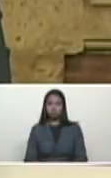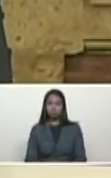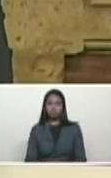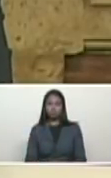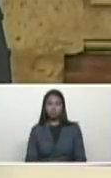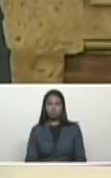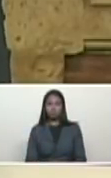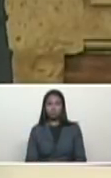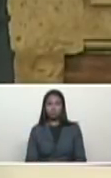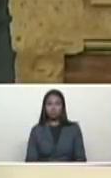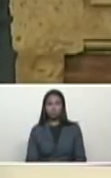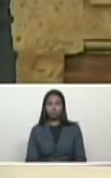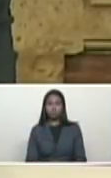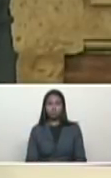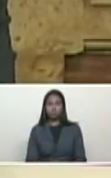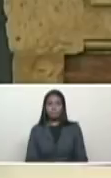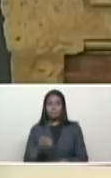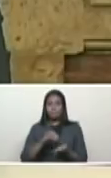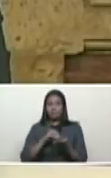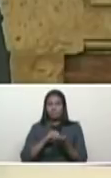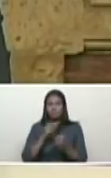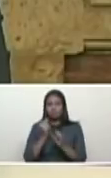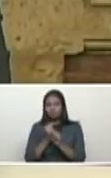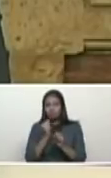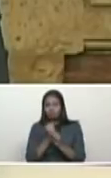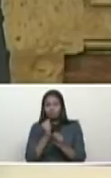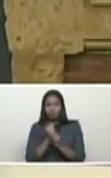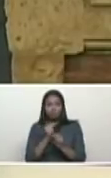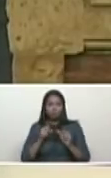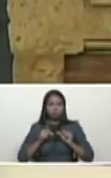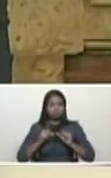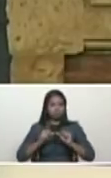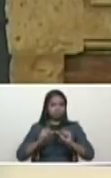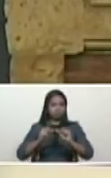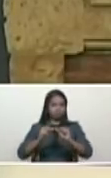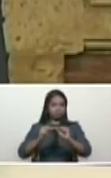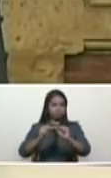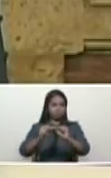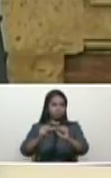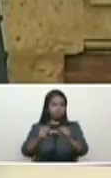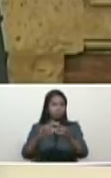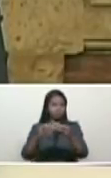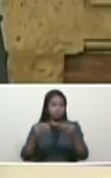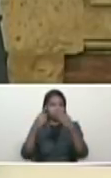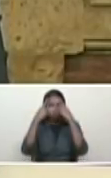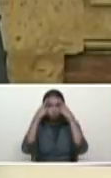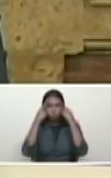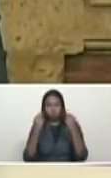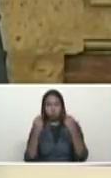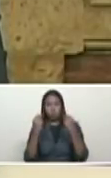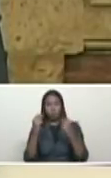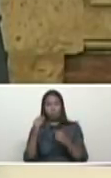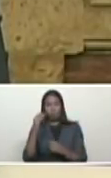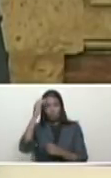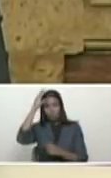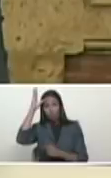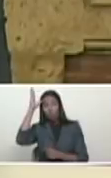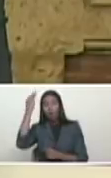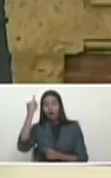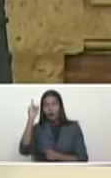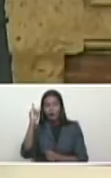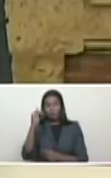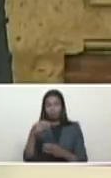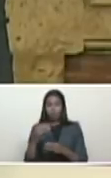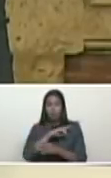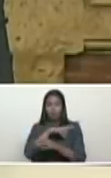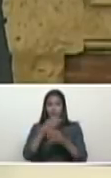declararnos en sesión permanente de trabajo con todas las capacidades que hay en